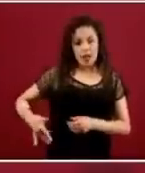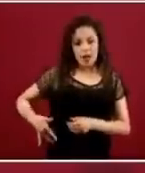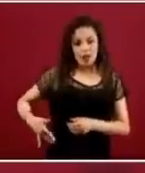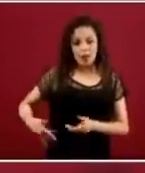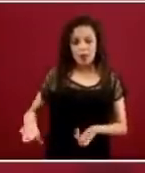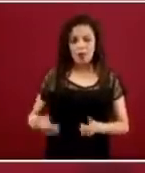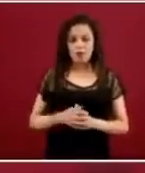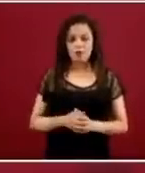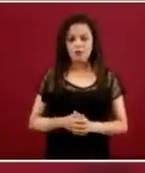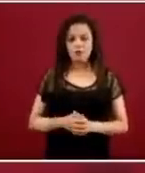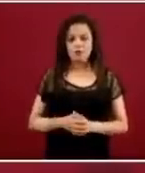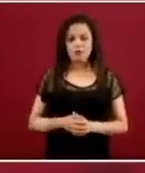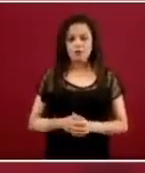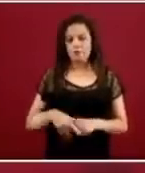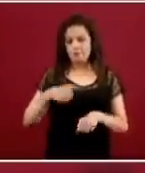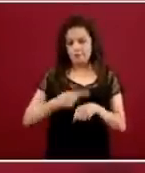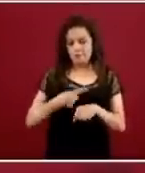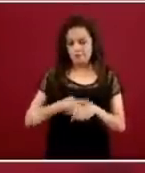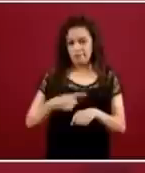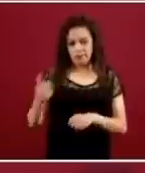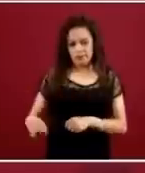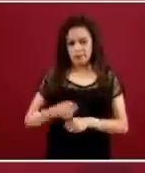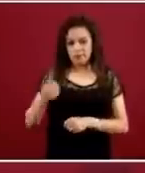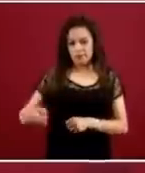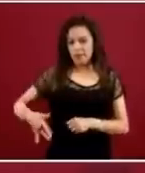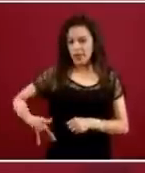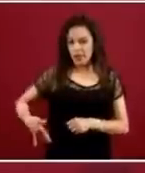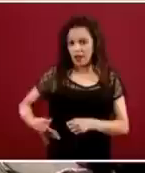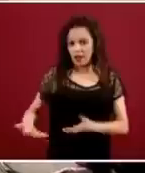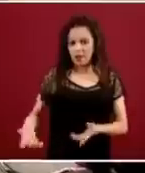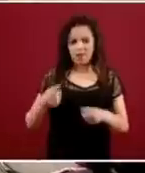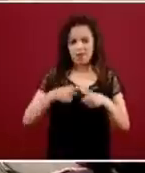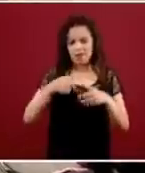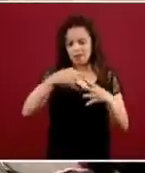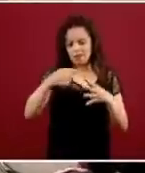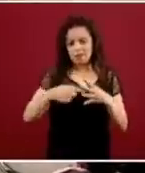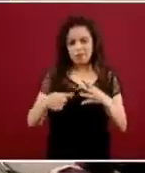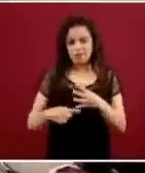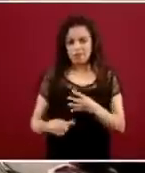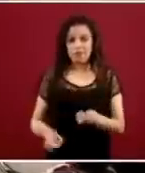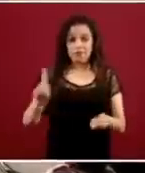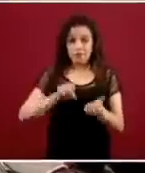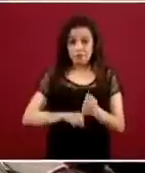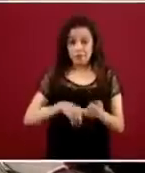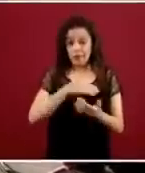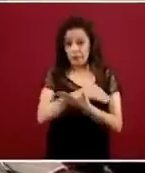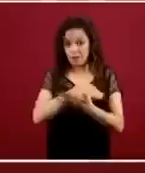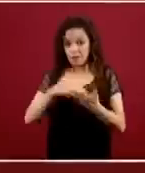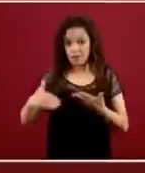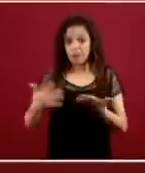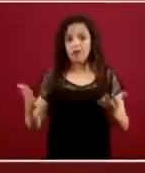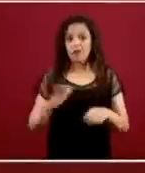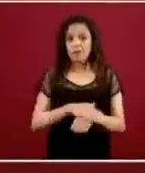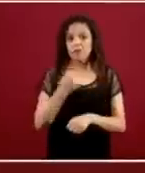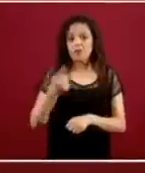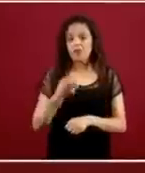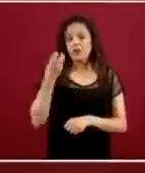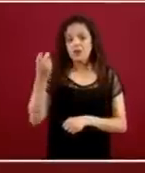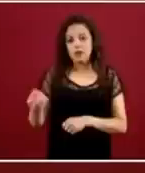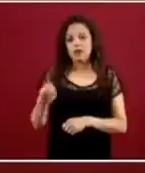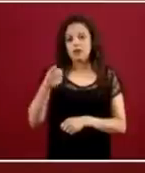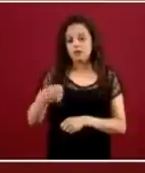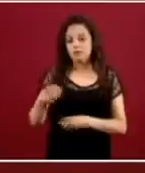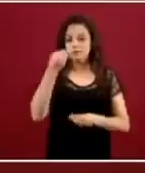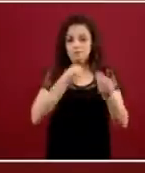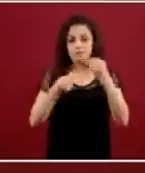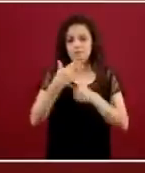encía enfermedad crónica del hígado etcétera etcétera toda la mitad son por causas atribuibles a una